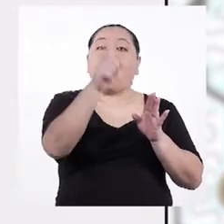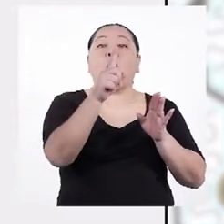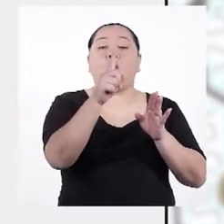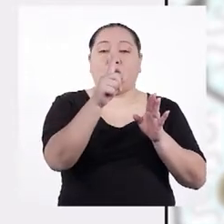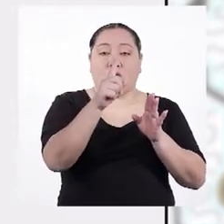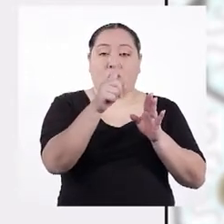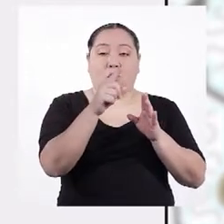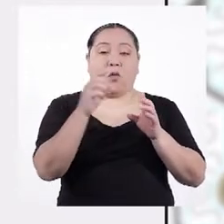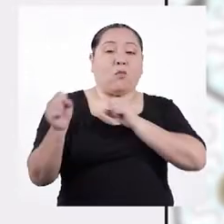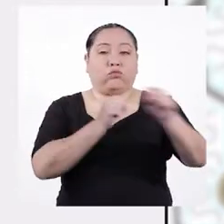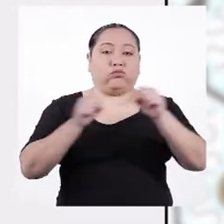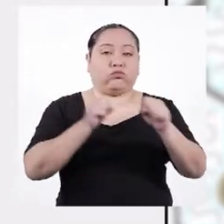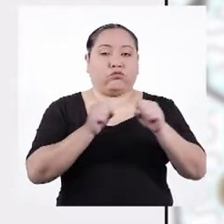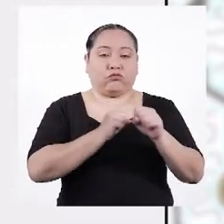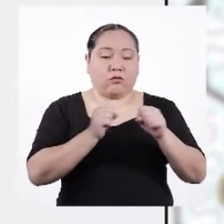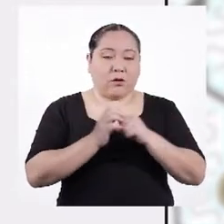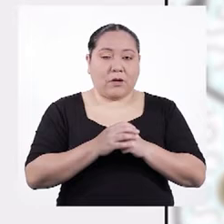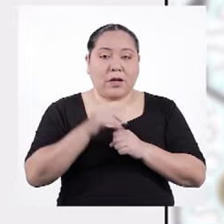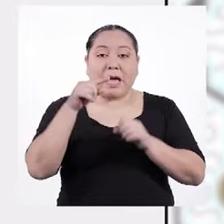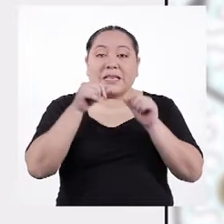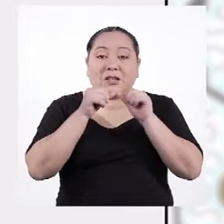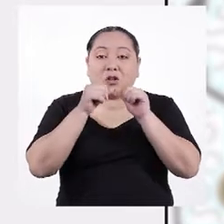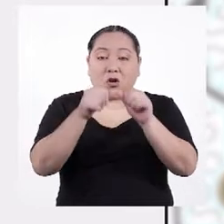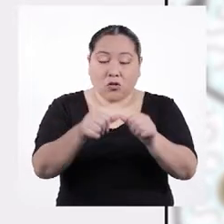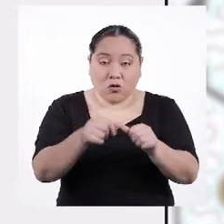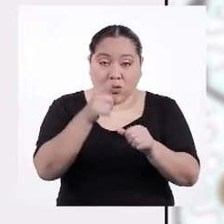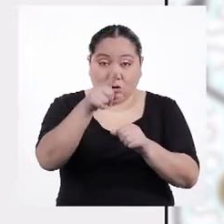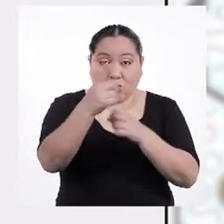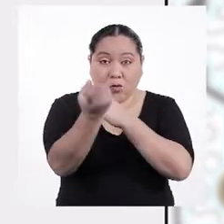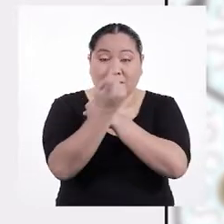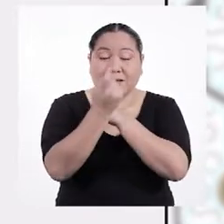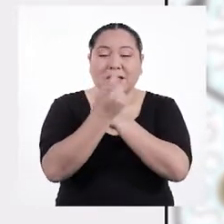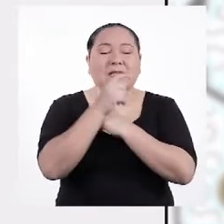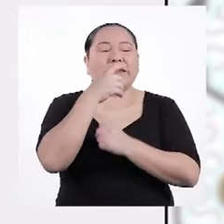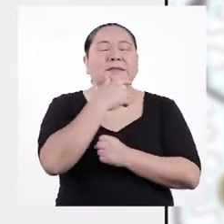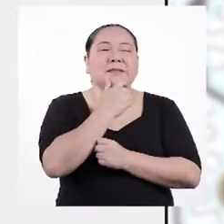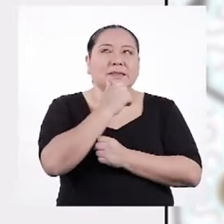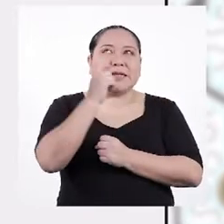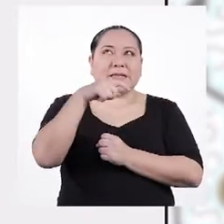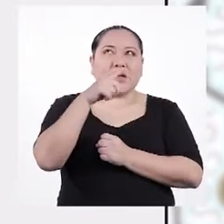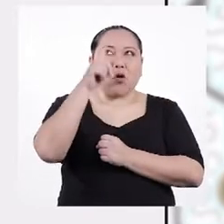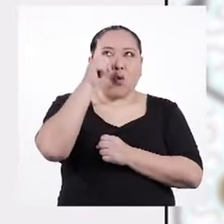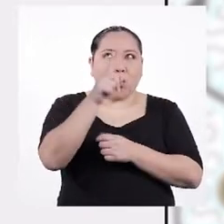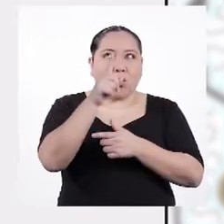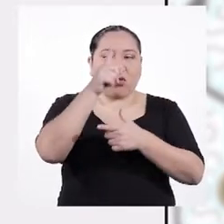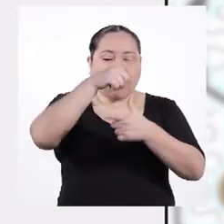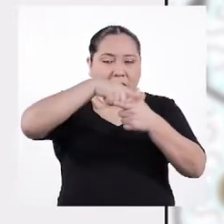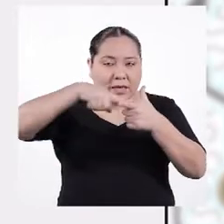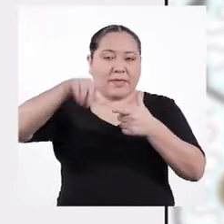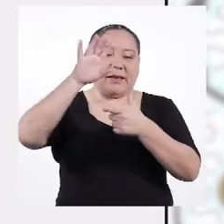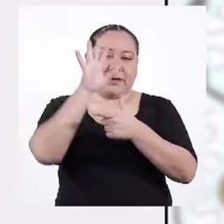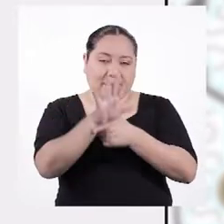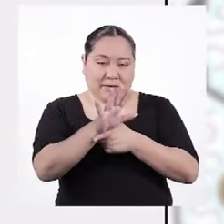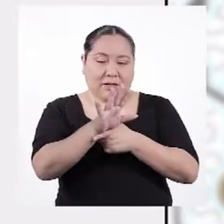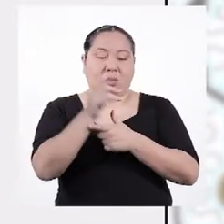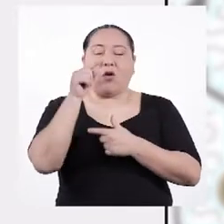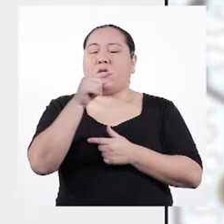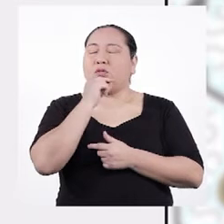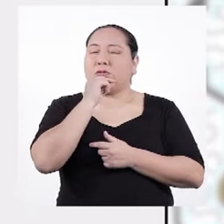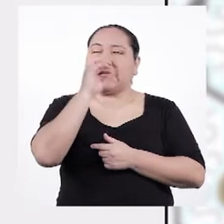fuerte. Si seguimos lo que nos enseñaste, tendríamos que dividir 1 entre 5, que nos da